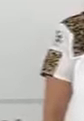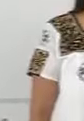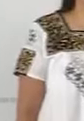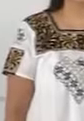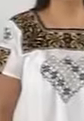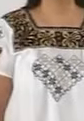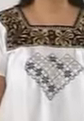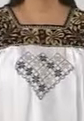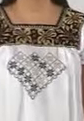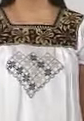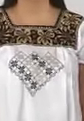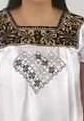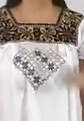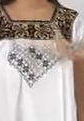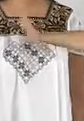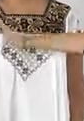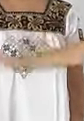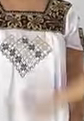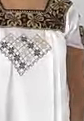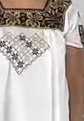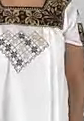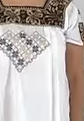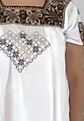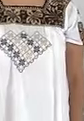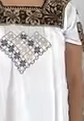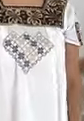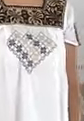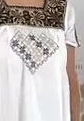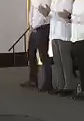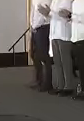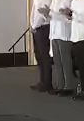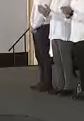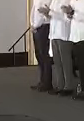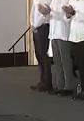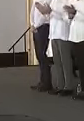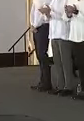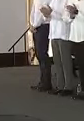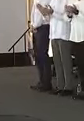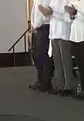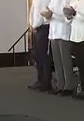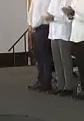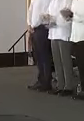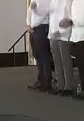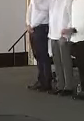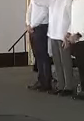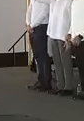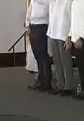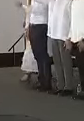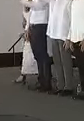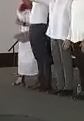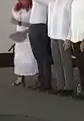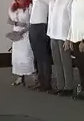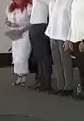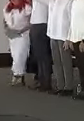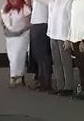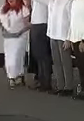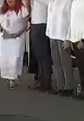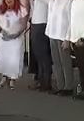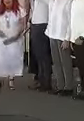pardo pres presidenta presid presaa